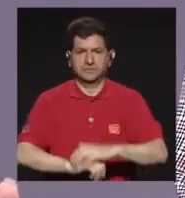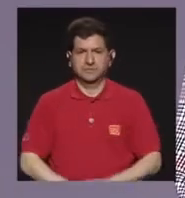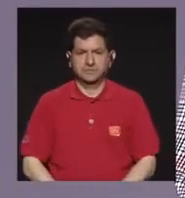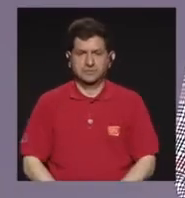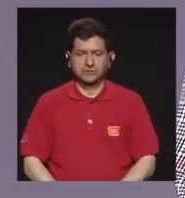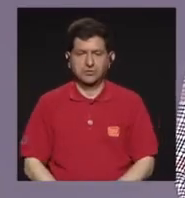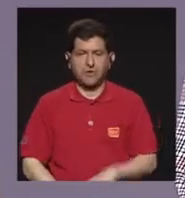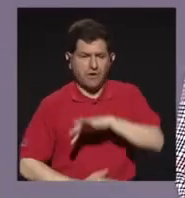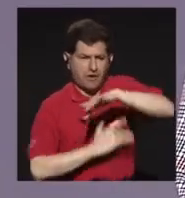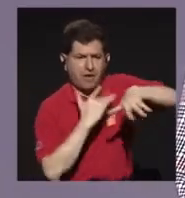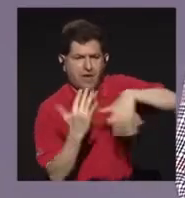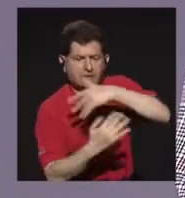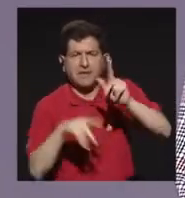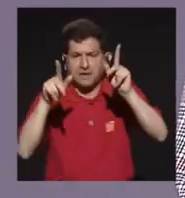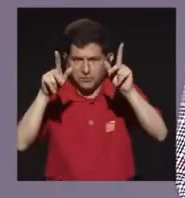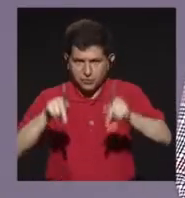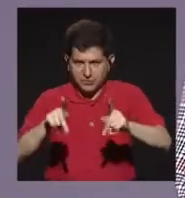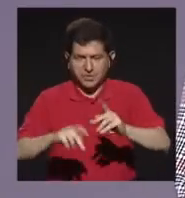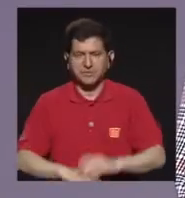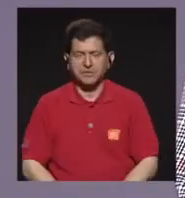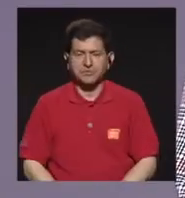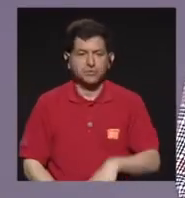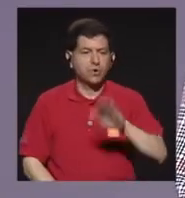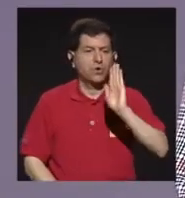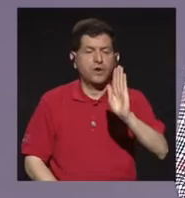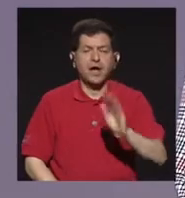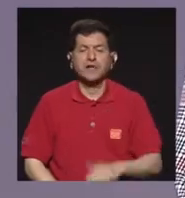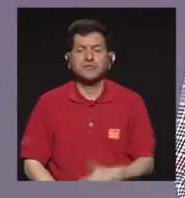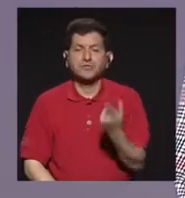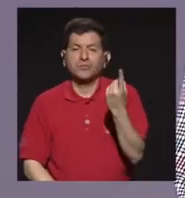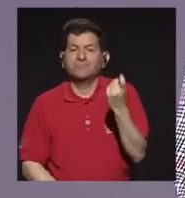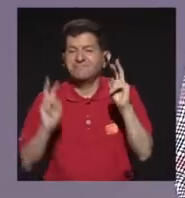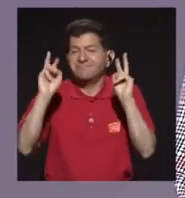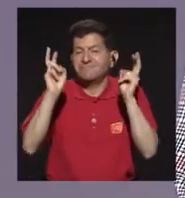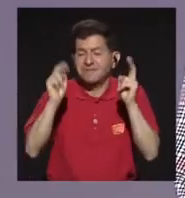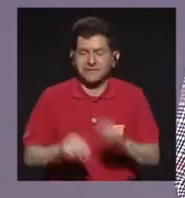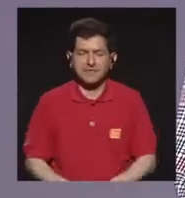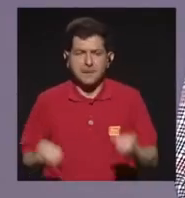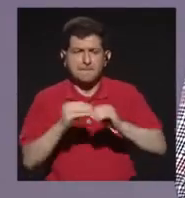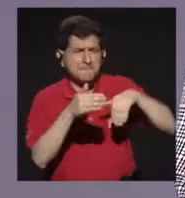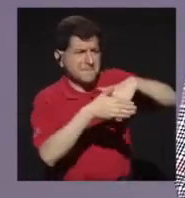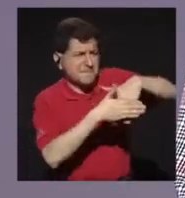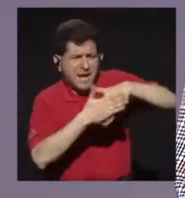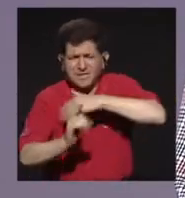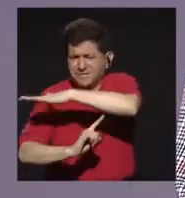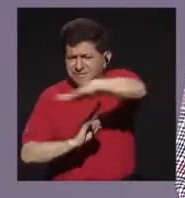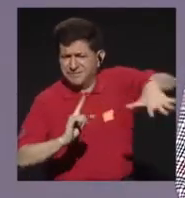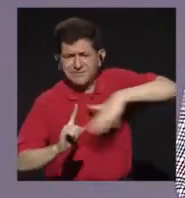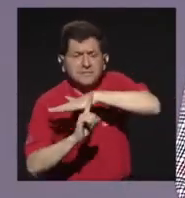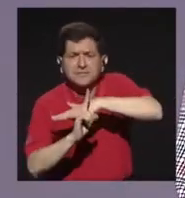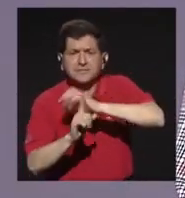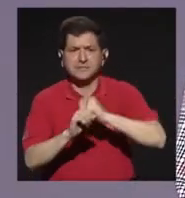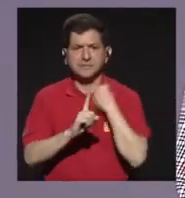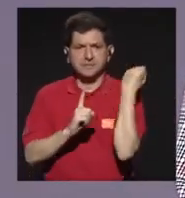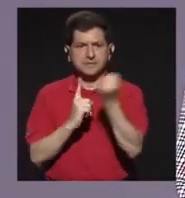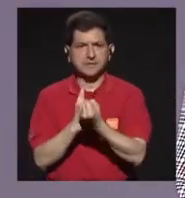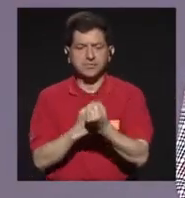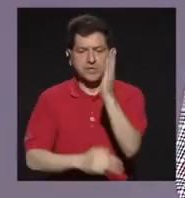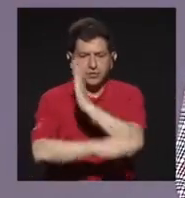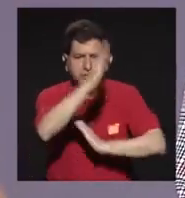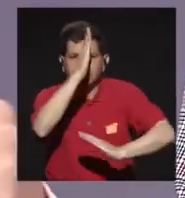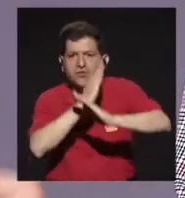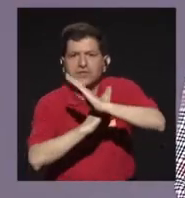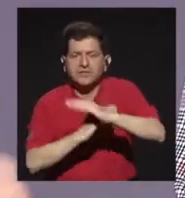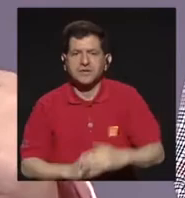la interacción de esa persona con su deficiencia más las barreras del entorno es lo que hace que la discapacidad